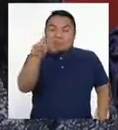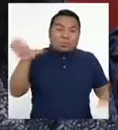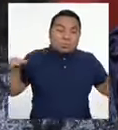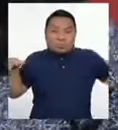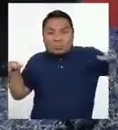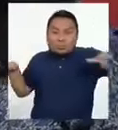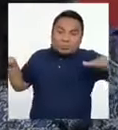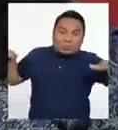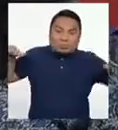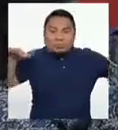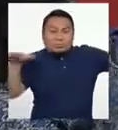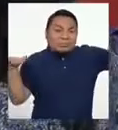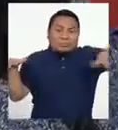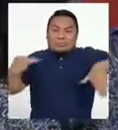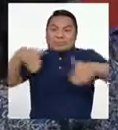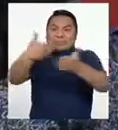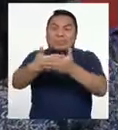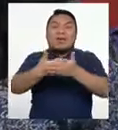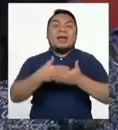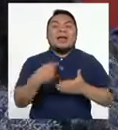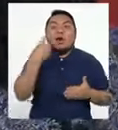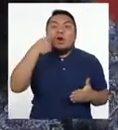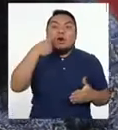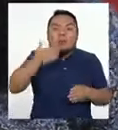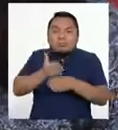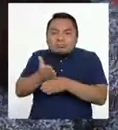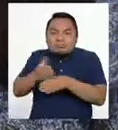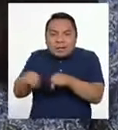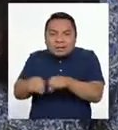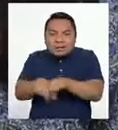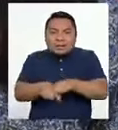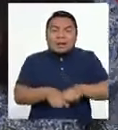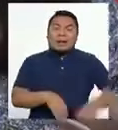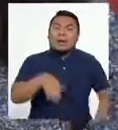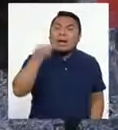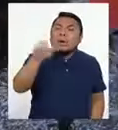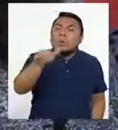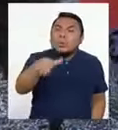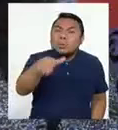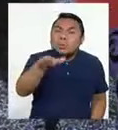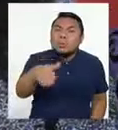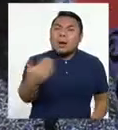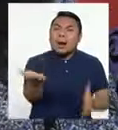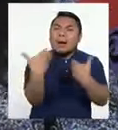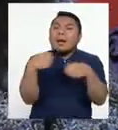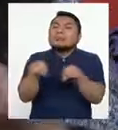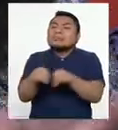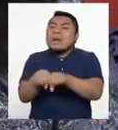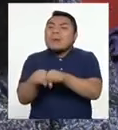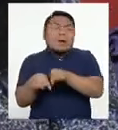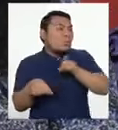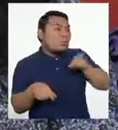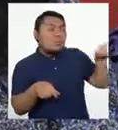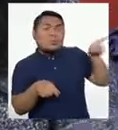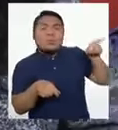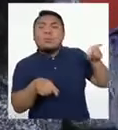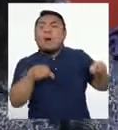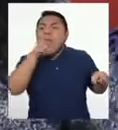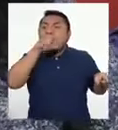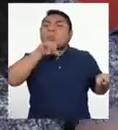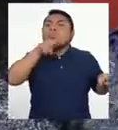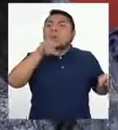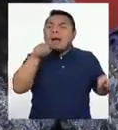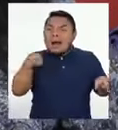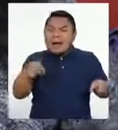del zapatero. Cuando llegó, le dijo: ¡Zapatero, zapatero, dame los zapatos de Doña Juana para que vaya a la